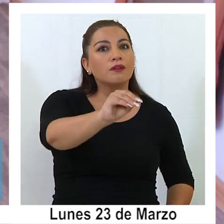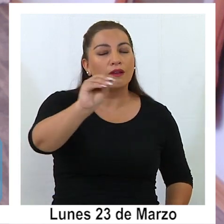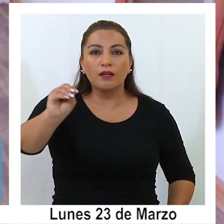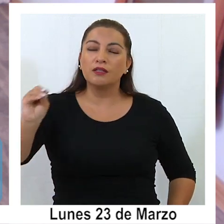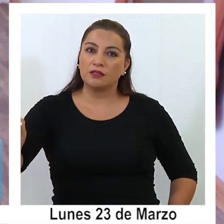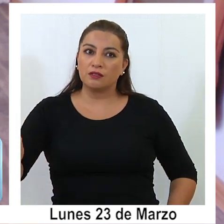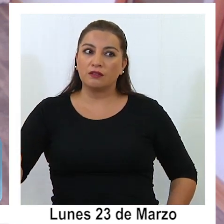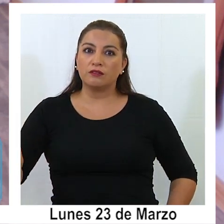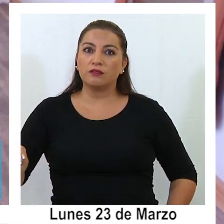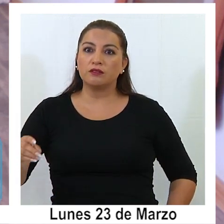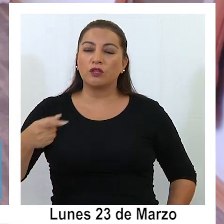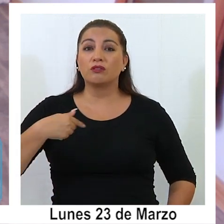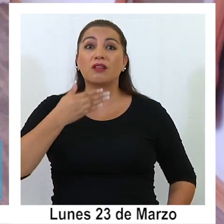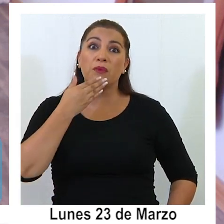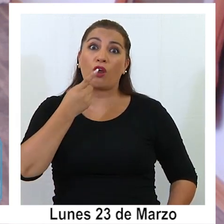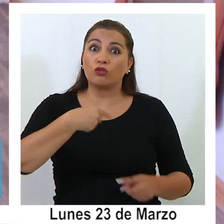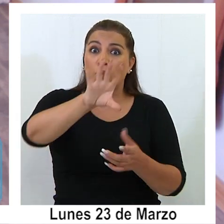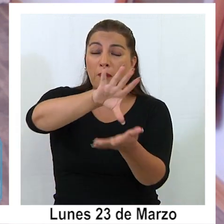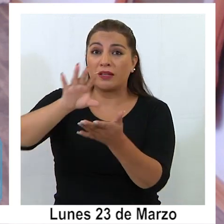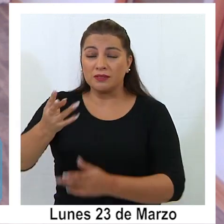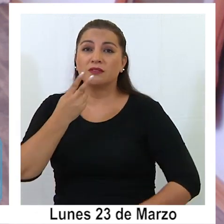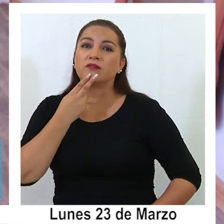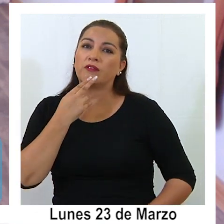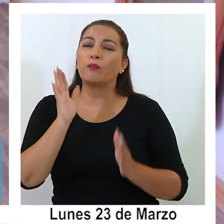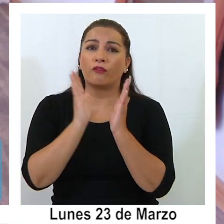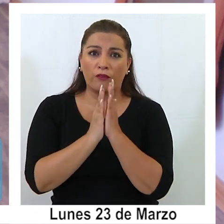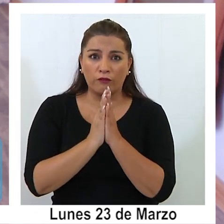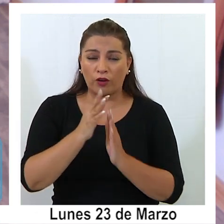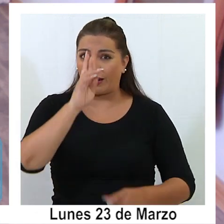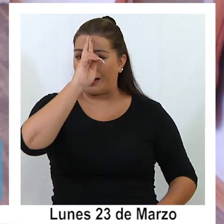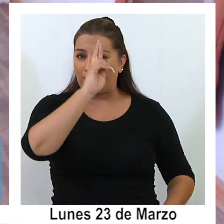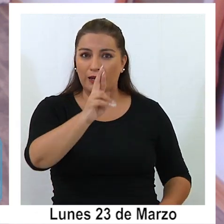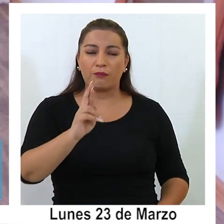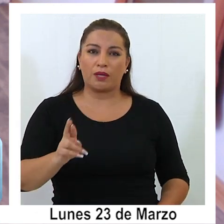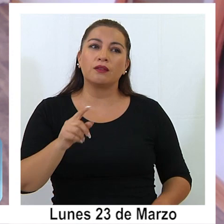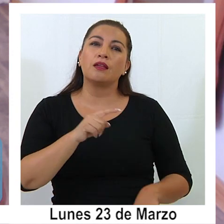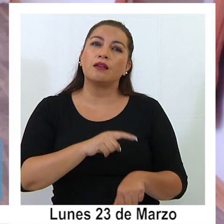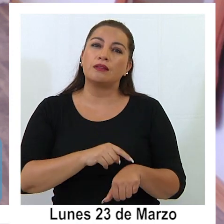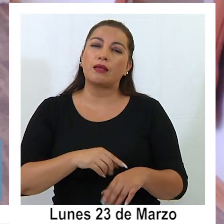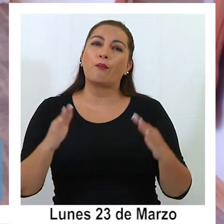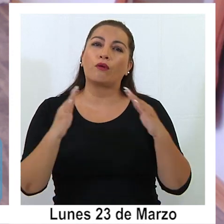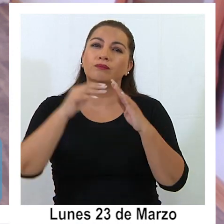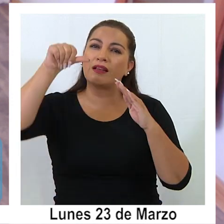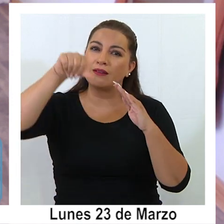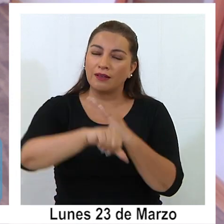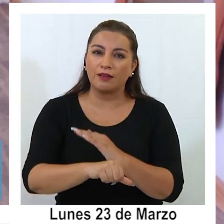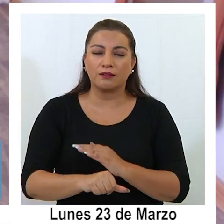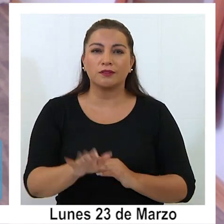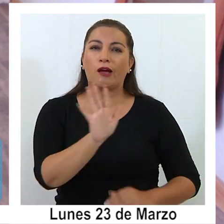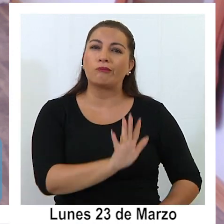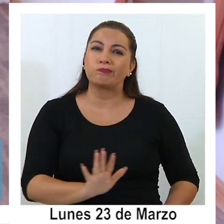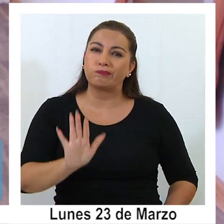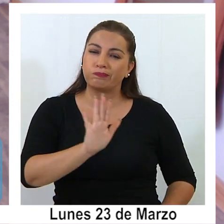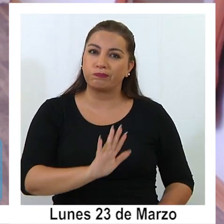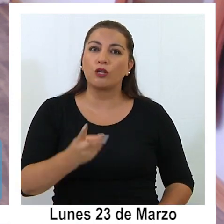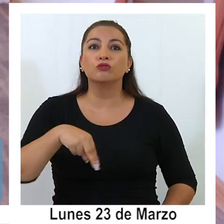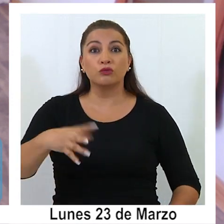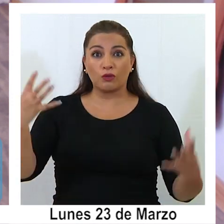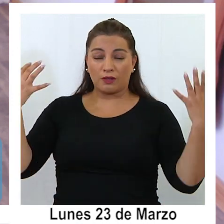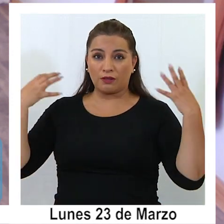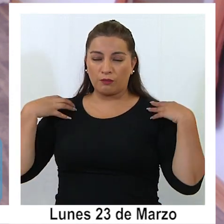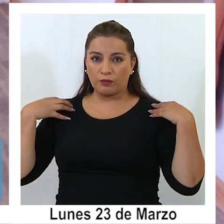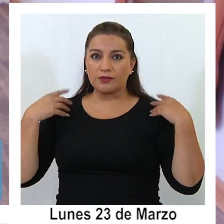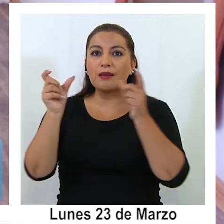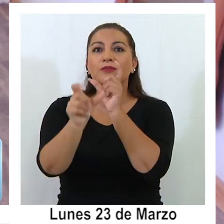quienes nos encontramos fuera, que respeten el tiempo que tenemos que permanecer en nuestras casas, que seamos